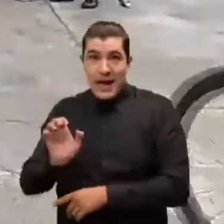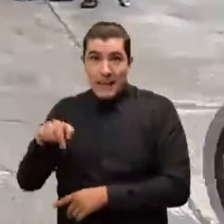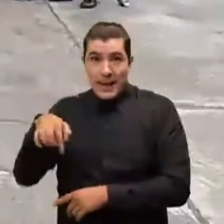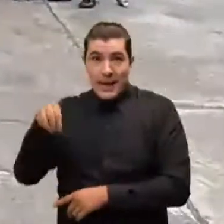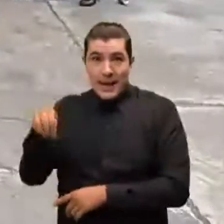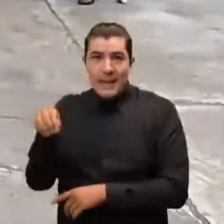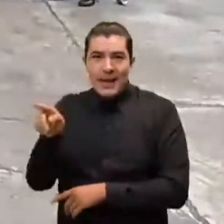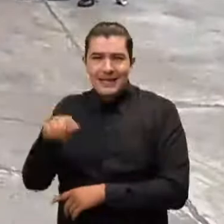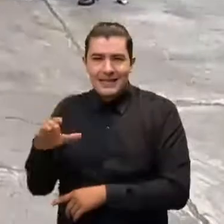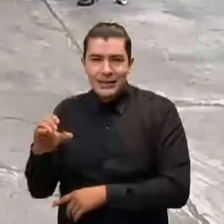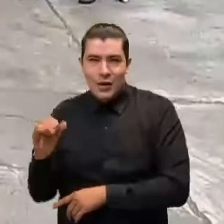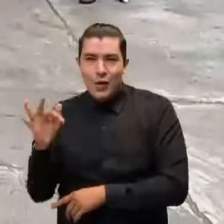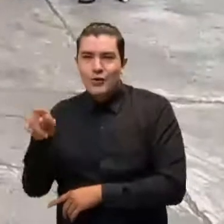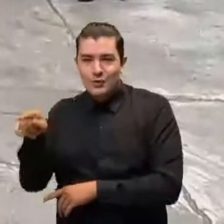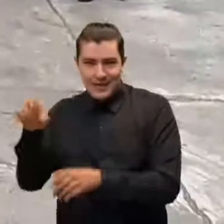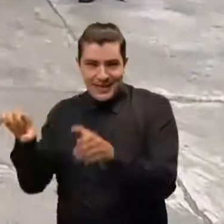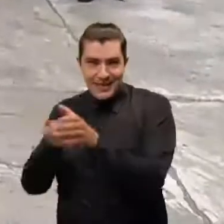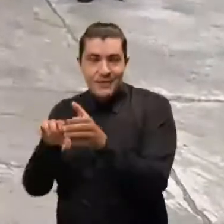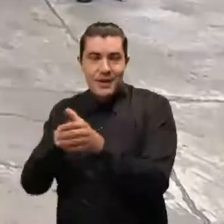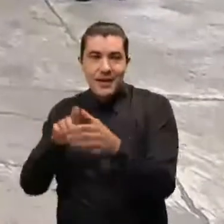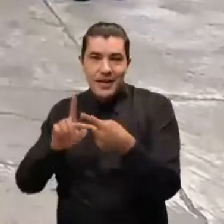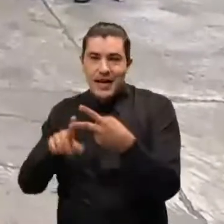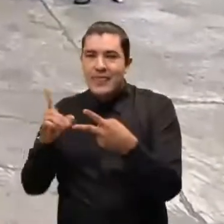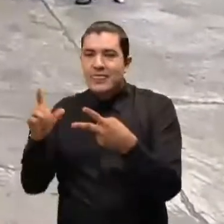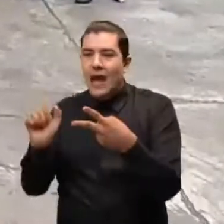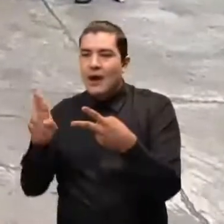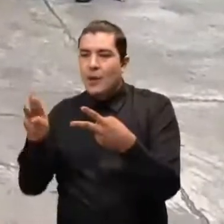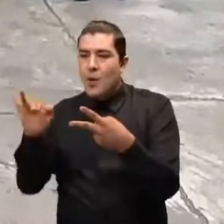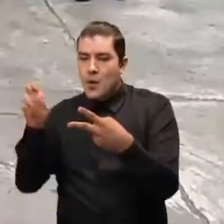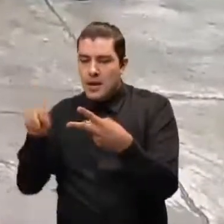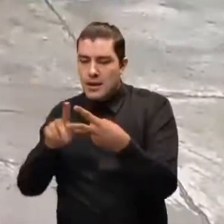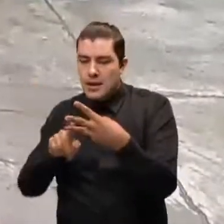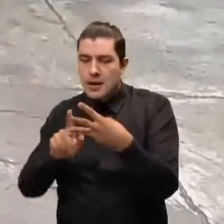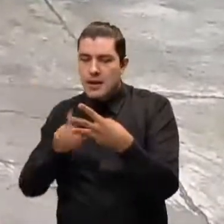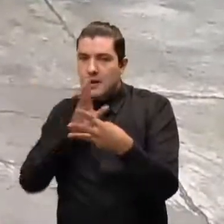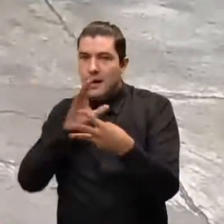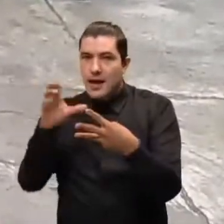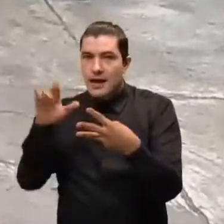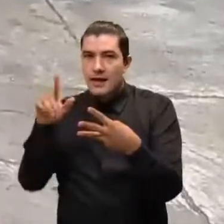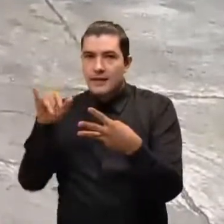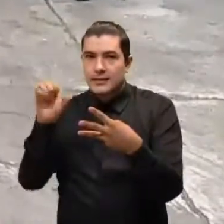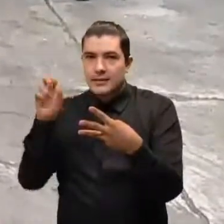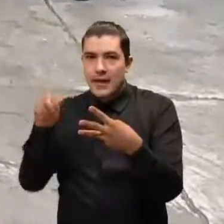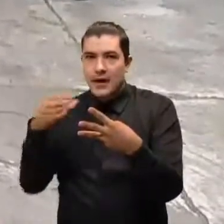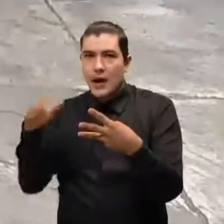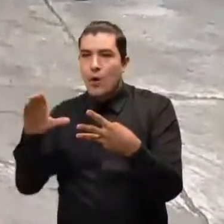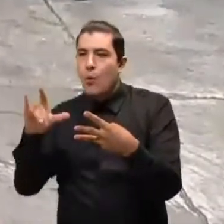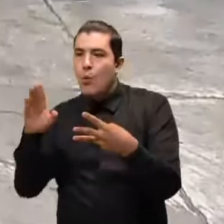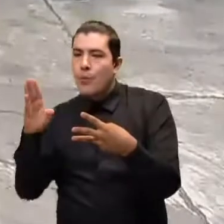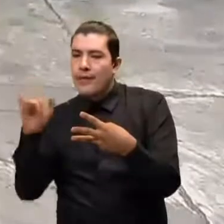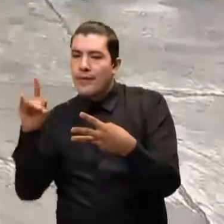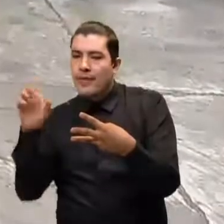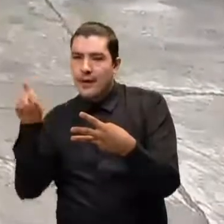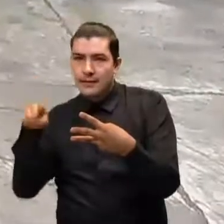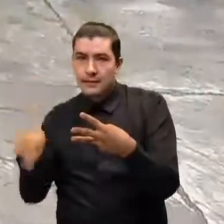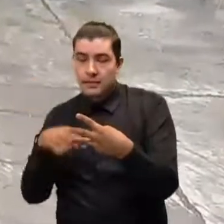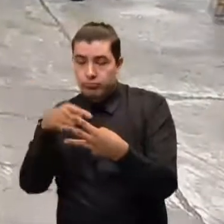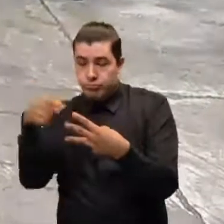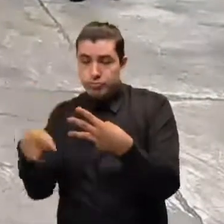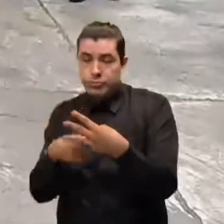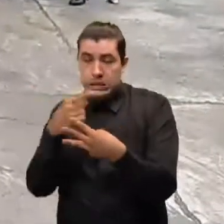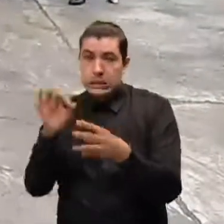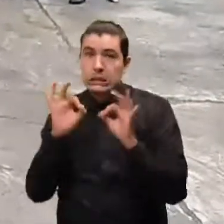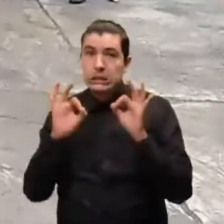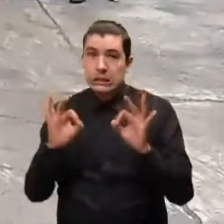estamos hablando de Jason Reyes. Segundo fue Darwin Atapuma y tercero fue Cristian Cubides. Una etapa bastante dura, tres premios de montaña,